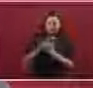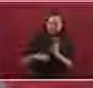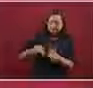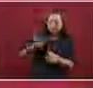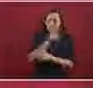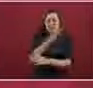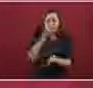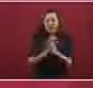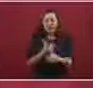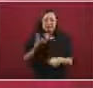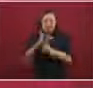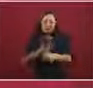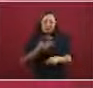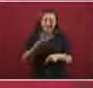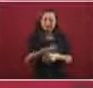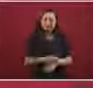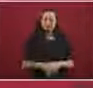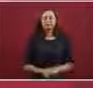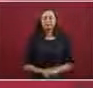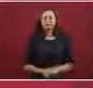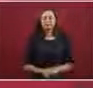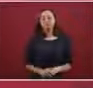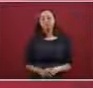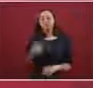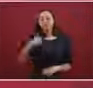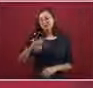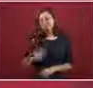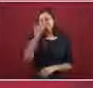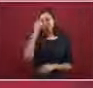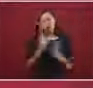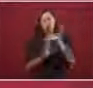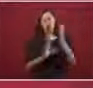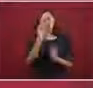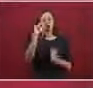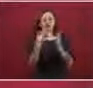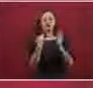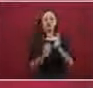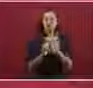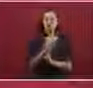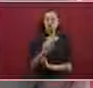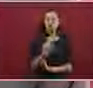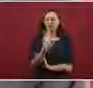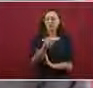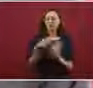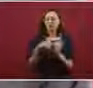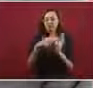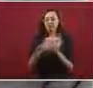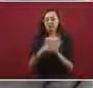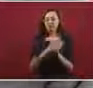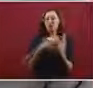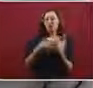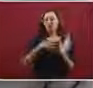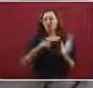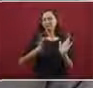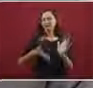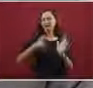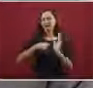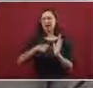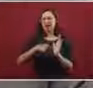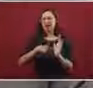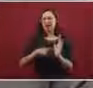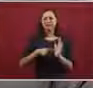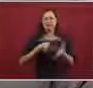leyes. Cuando hicieron la reforma al 35, porque está establecido lo de la consulta, le pusieron